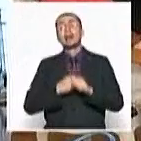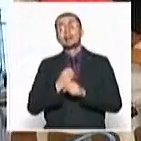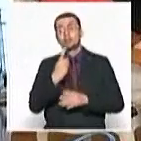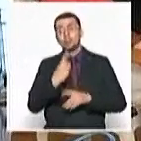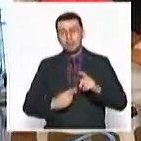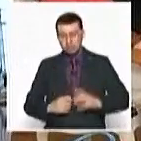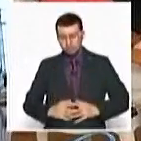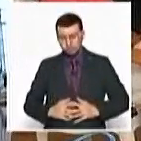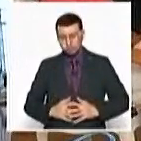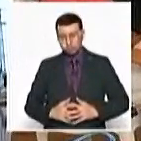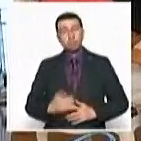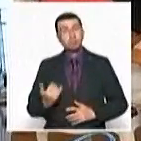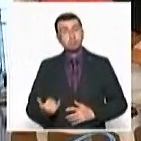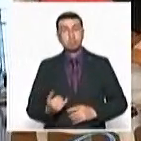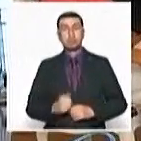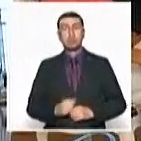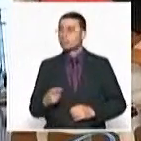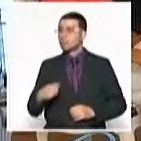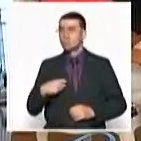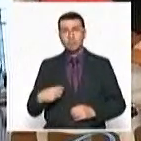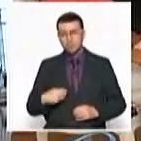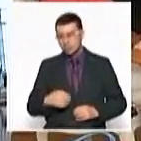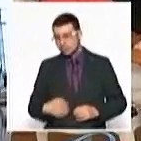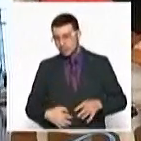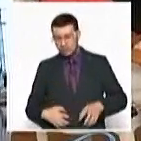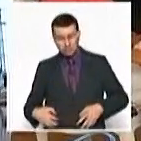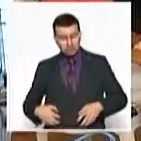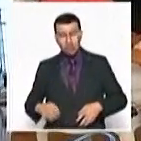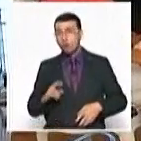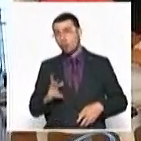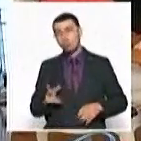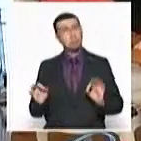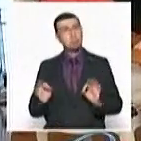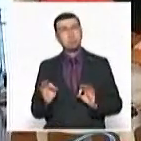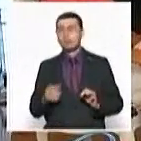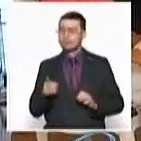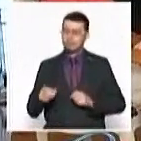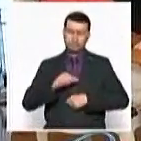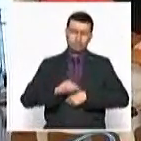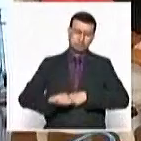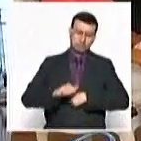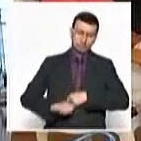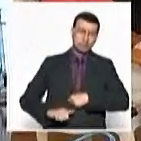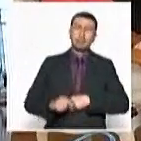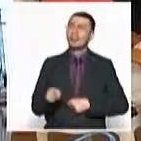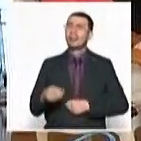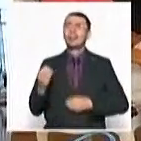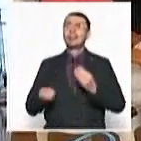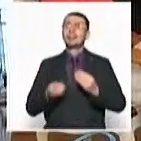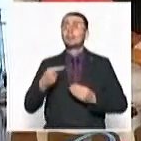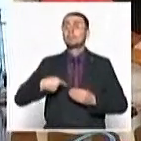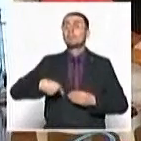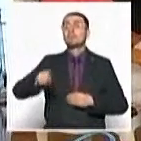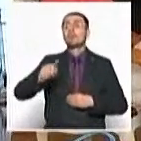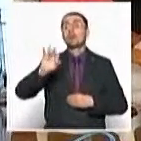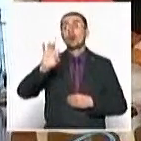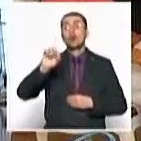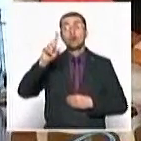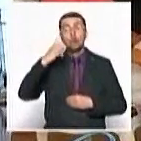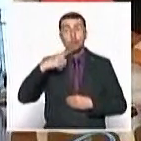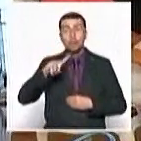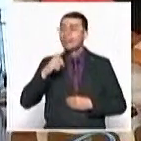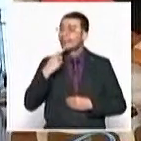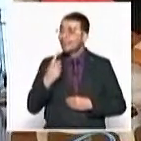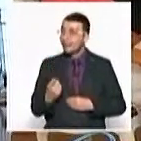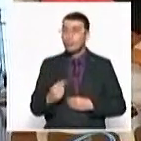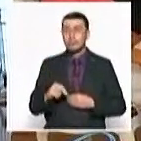No tengo ganglios en ninguna parte más. La cirugía me la realizarán en 8 días y me dijeron que me